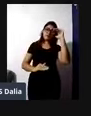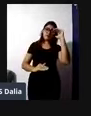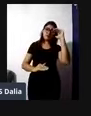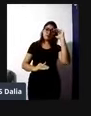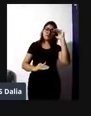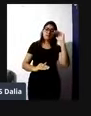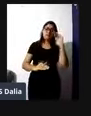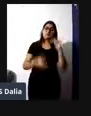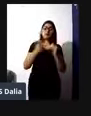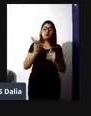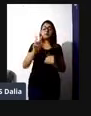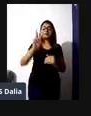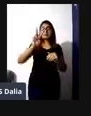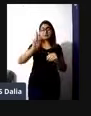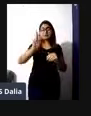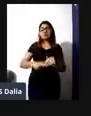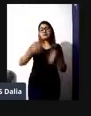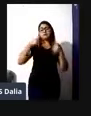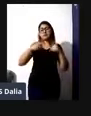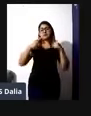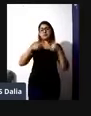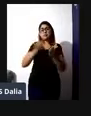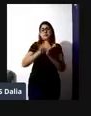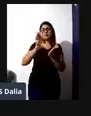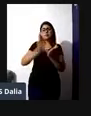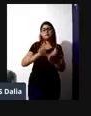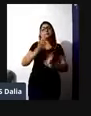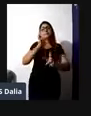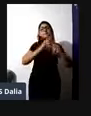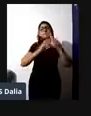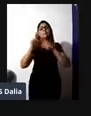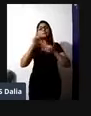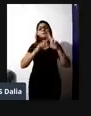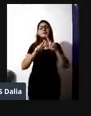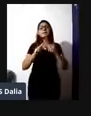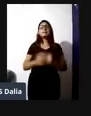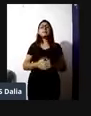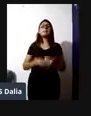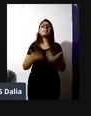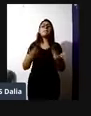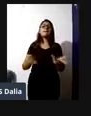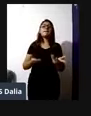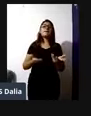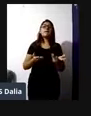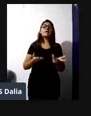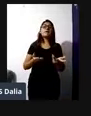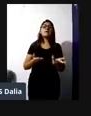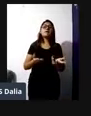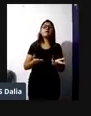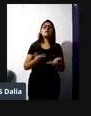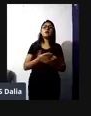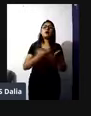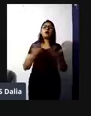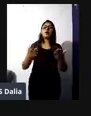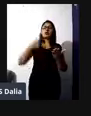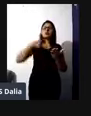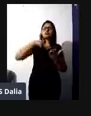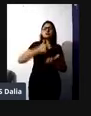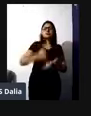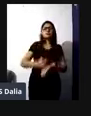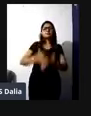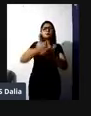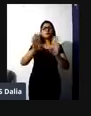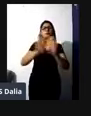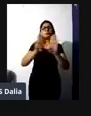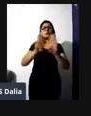preocupados. Estamos realmente preocupados. Y lo que estamos haciendo es dar un acompañamiento muy,